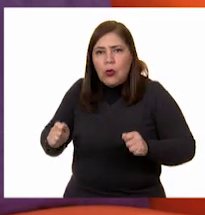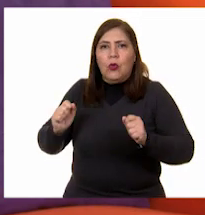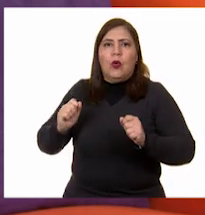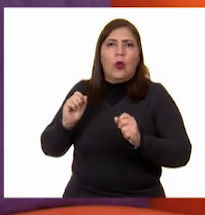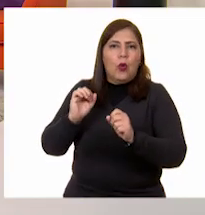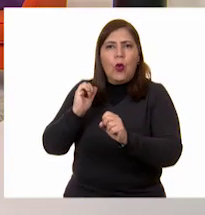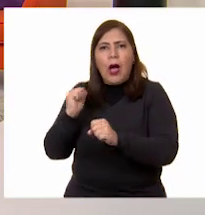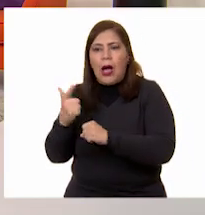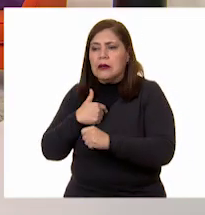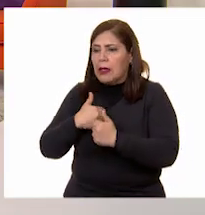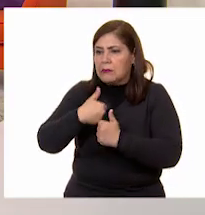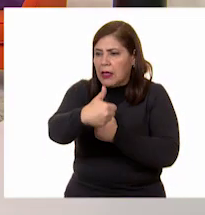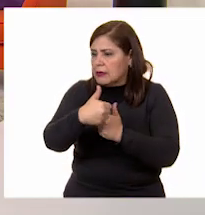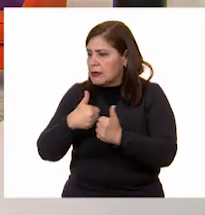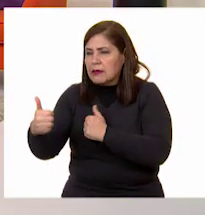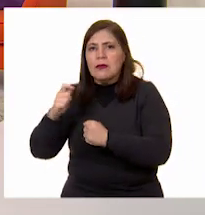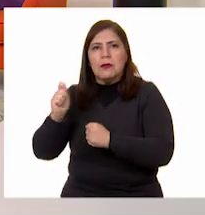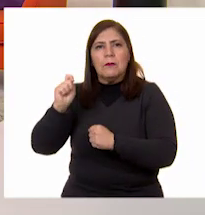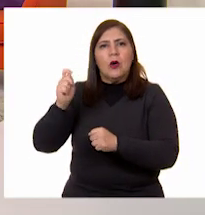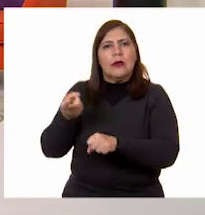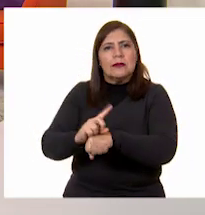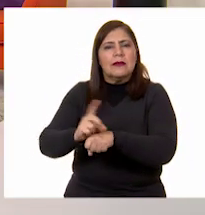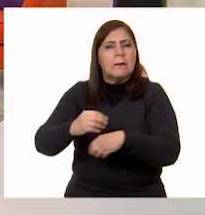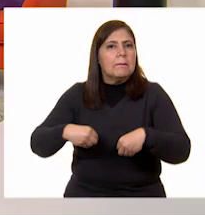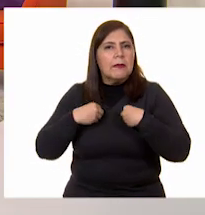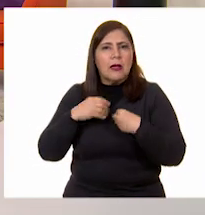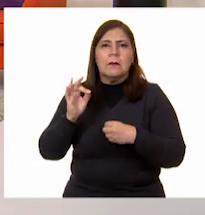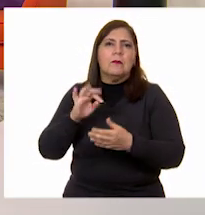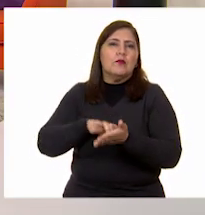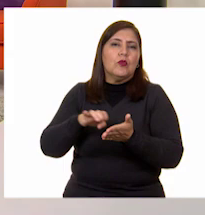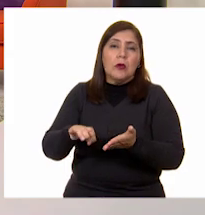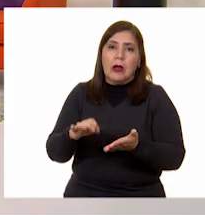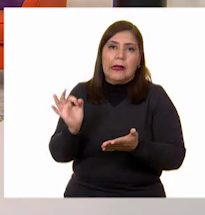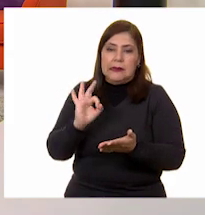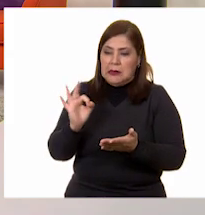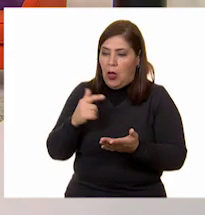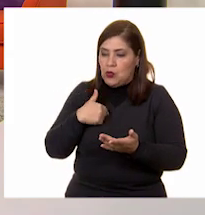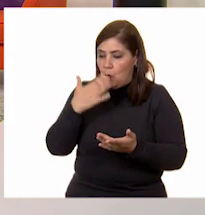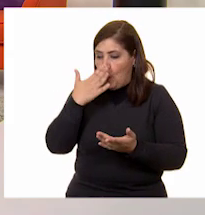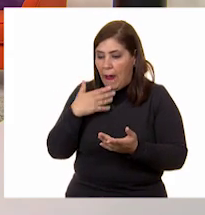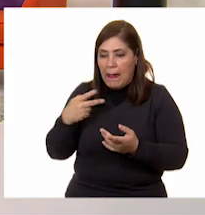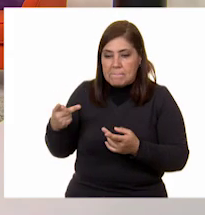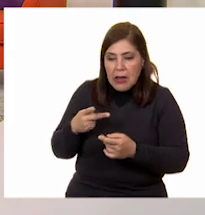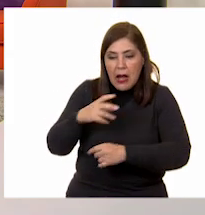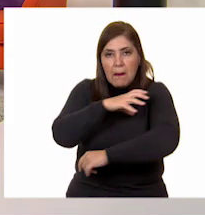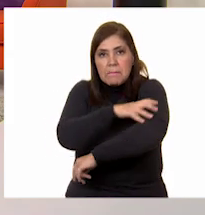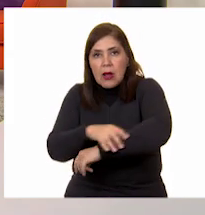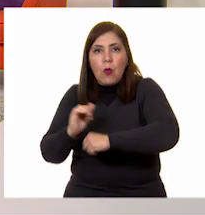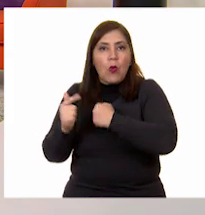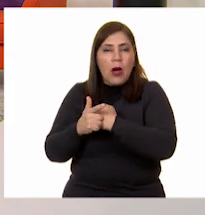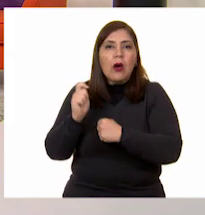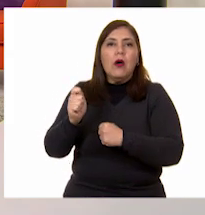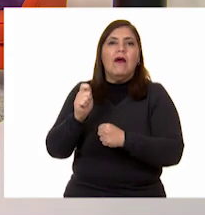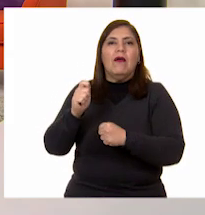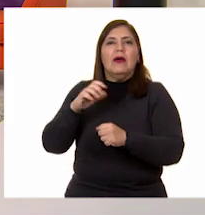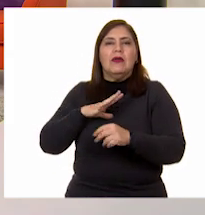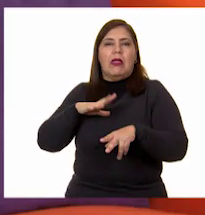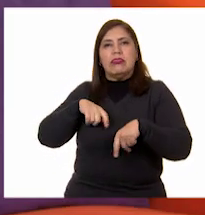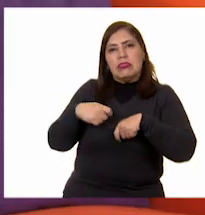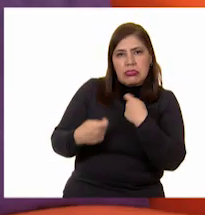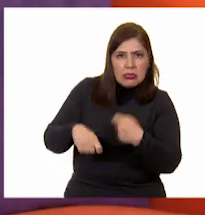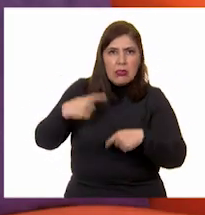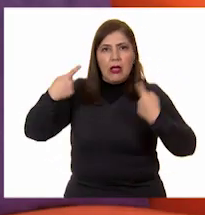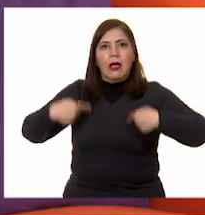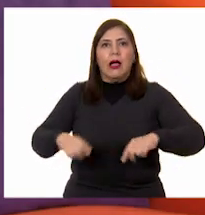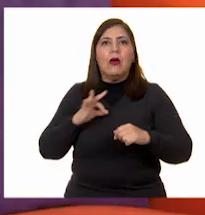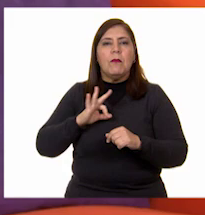o realizar actividades de la vida diaria, ya sea por ausencia de un miembro, falta de tono muscular o de control de